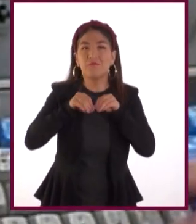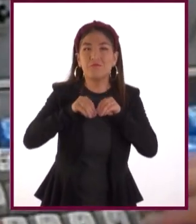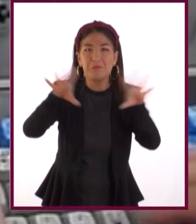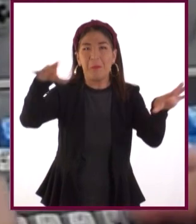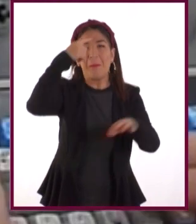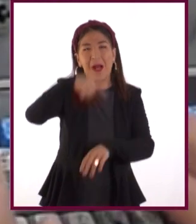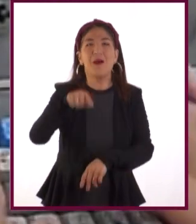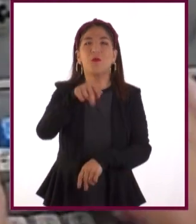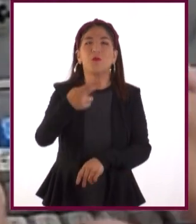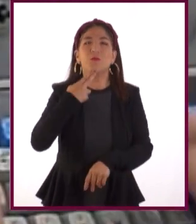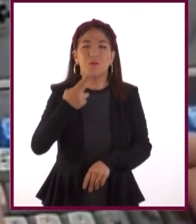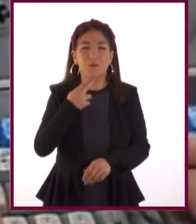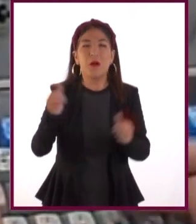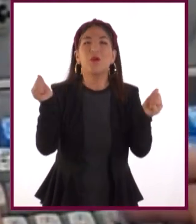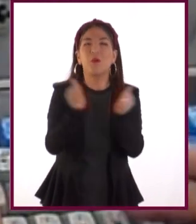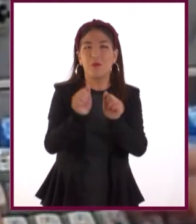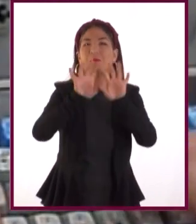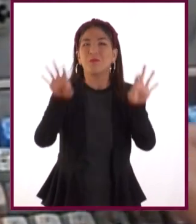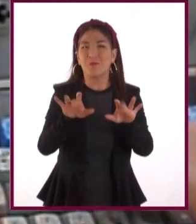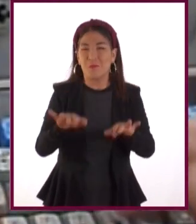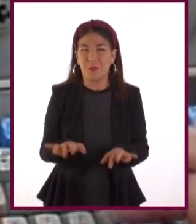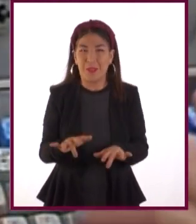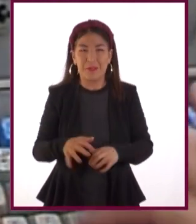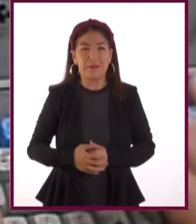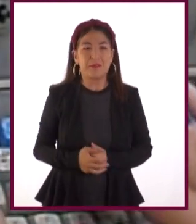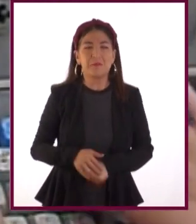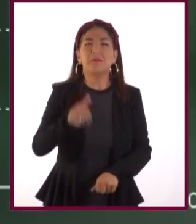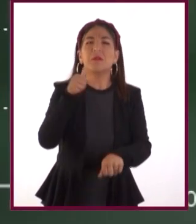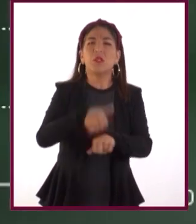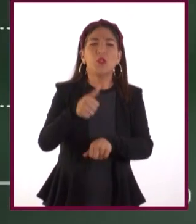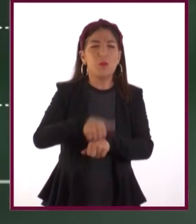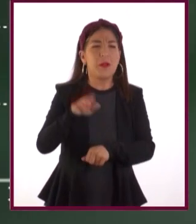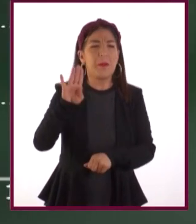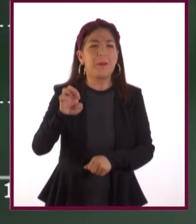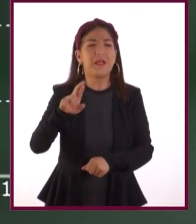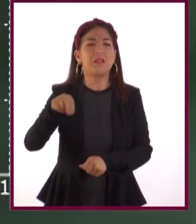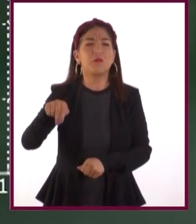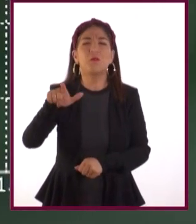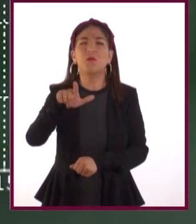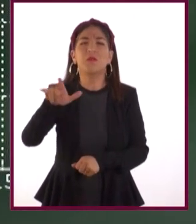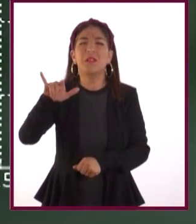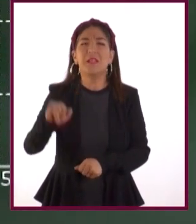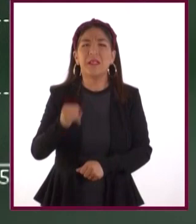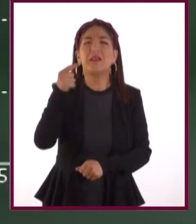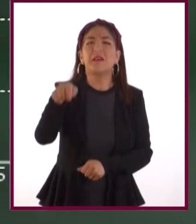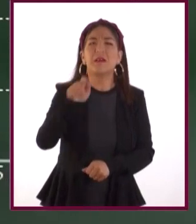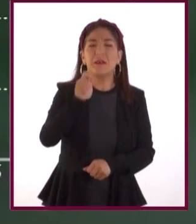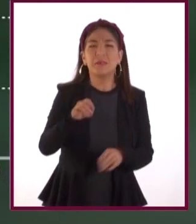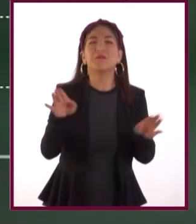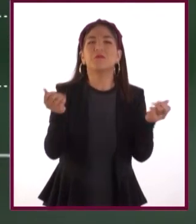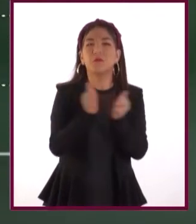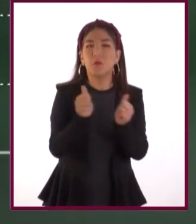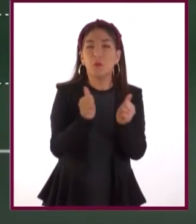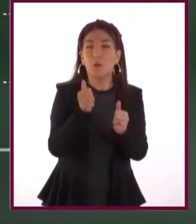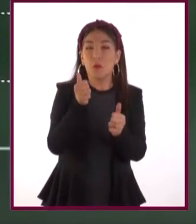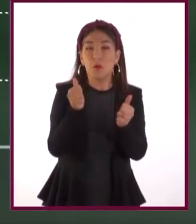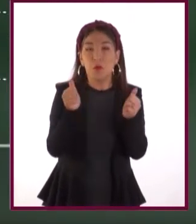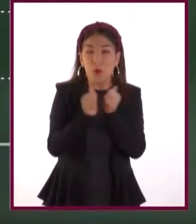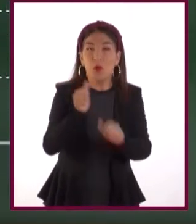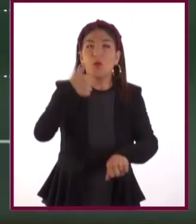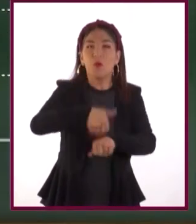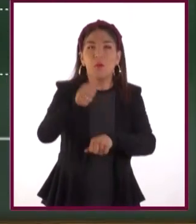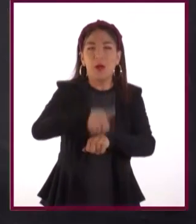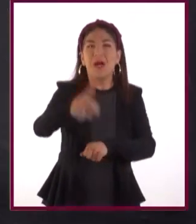algoritmo publicado para su implementación en una computadora. Los números de Bernoulli son una secuencia de